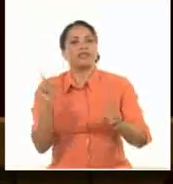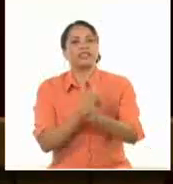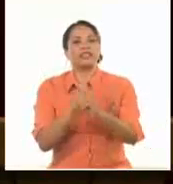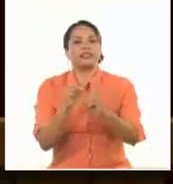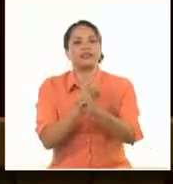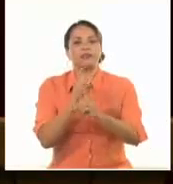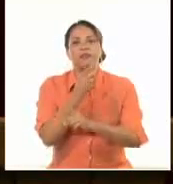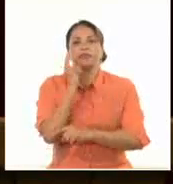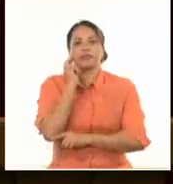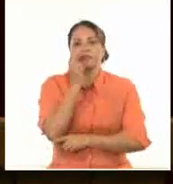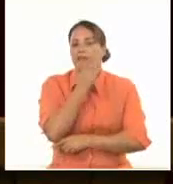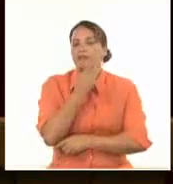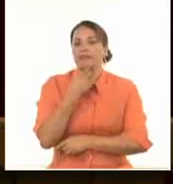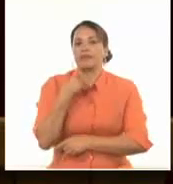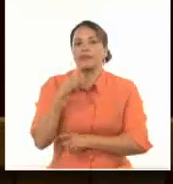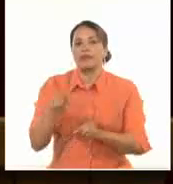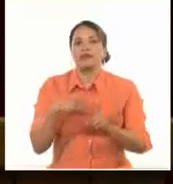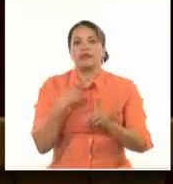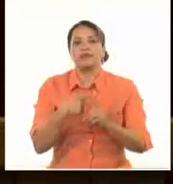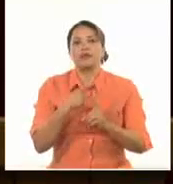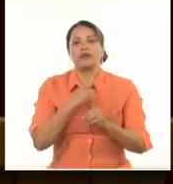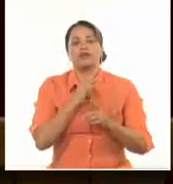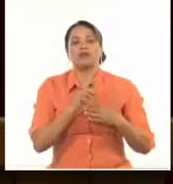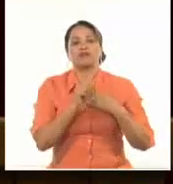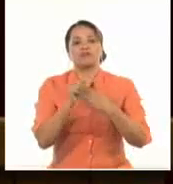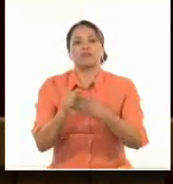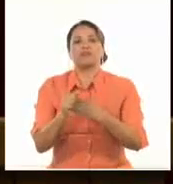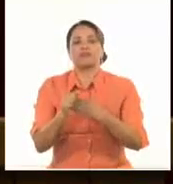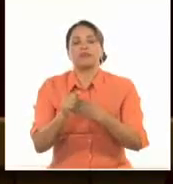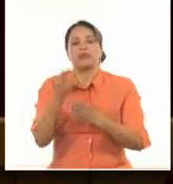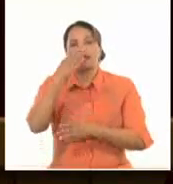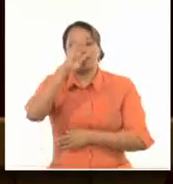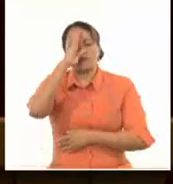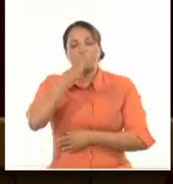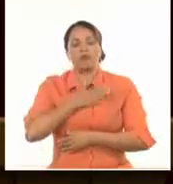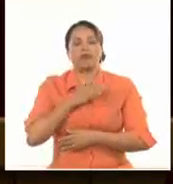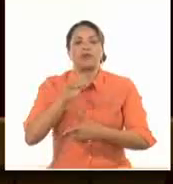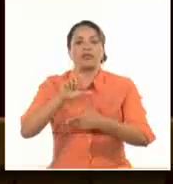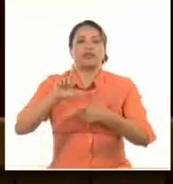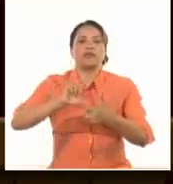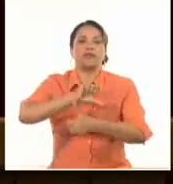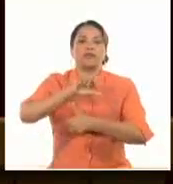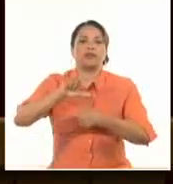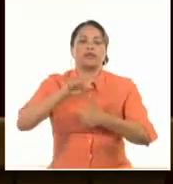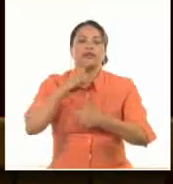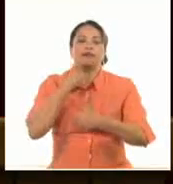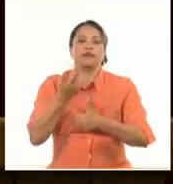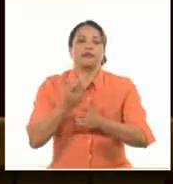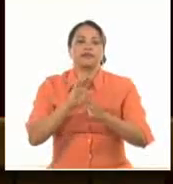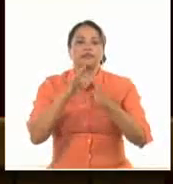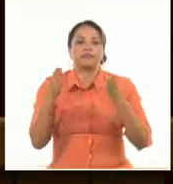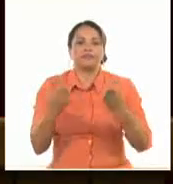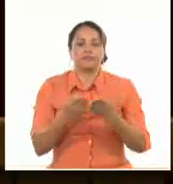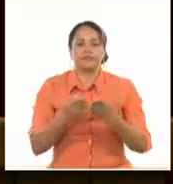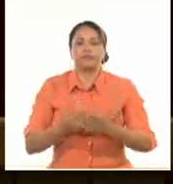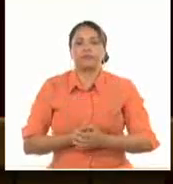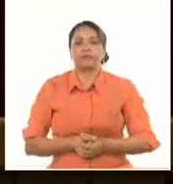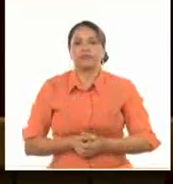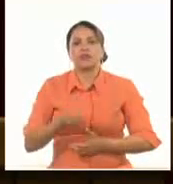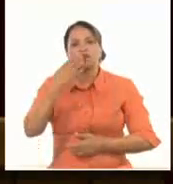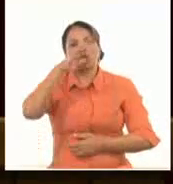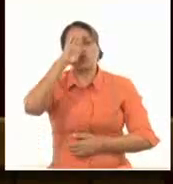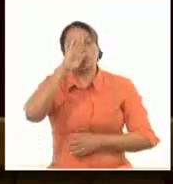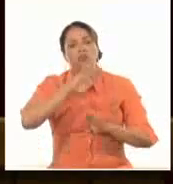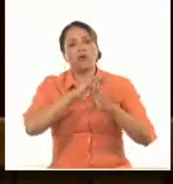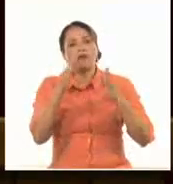y de los grandes próceres cubanos, latinoamericanos y universales. Cuba y el mundo se preguntarán qué hicieron